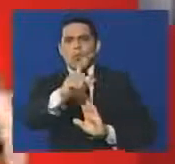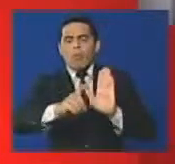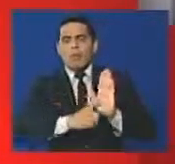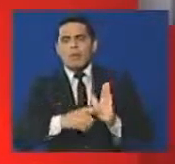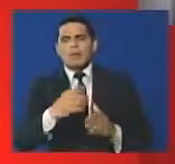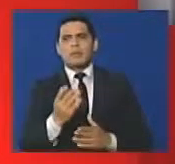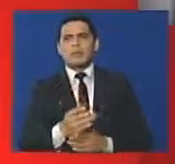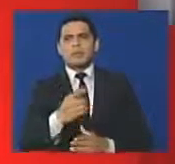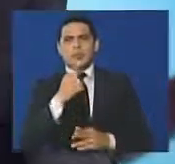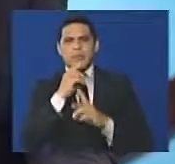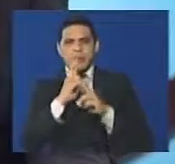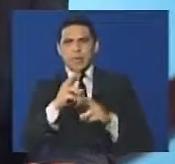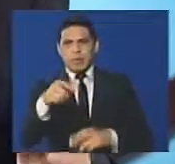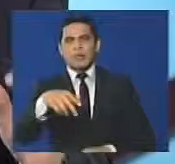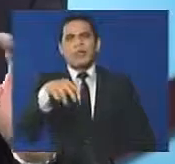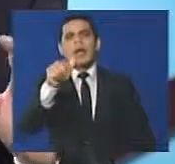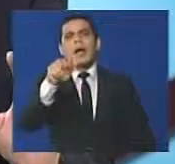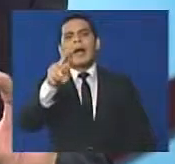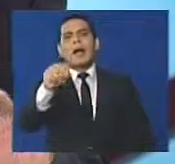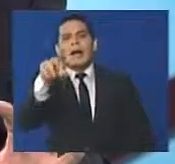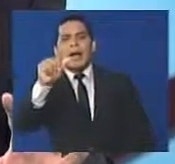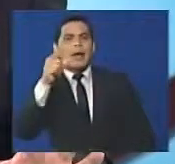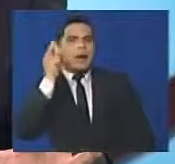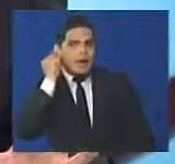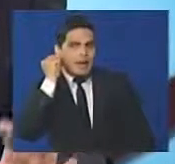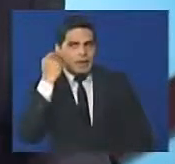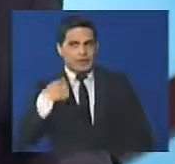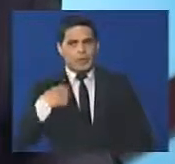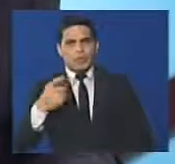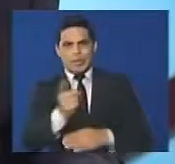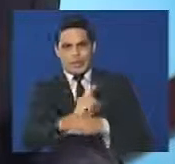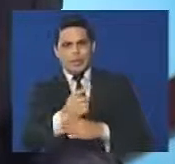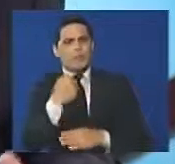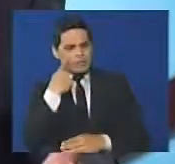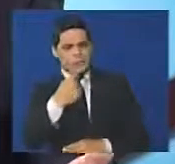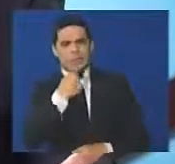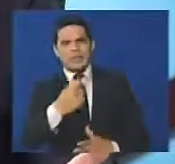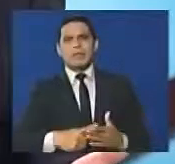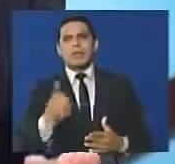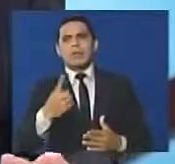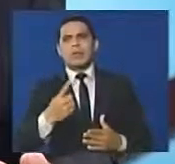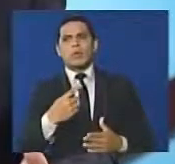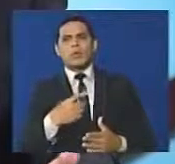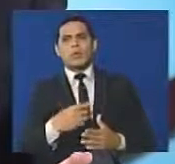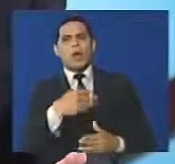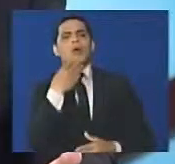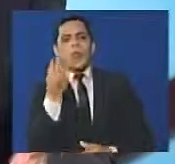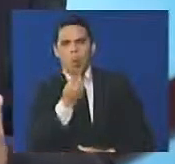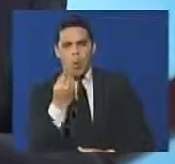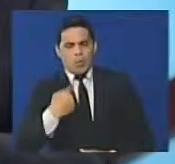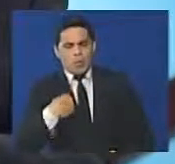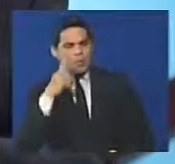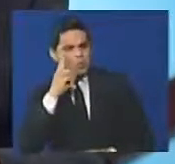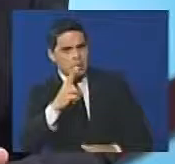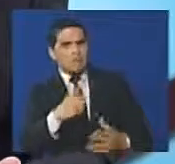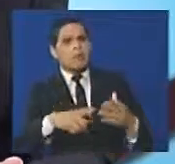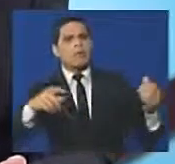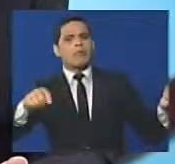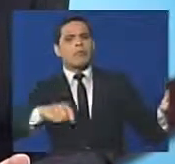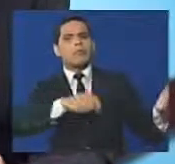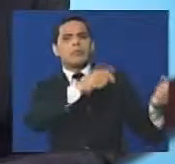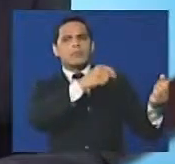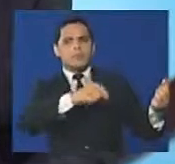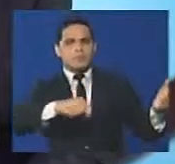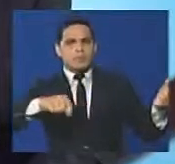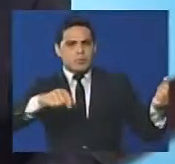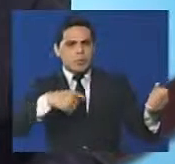Ana Lucrecia García. Yo rápidamente se la voy a contar la anécdota. Esta es una muchacha que tocaba con violín con la Sinfónica